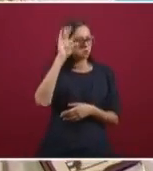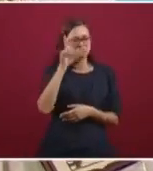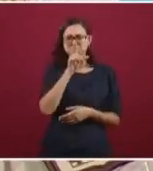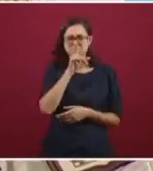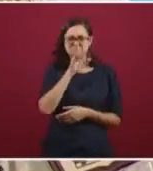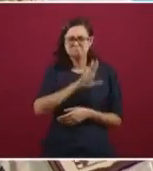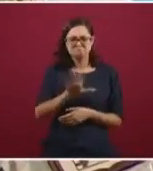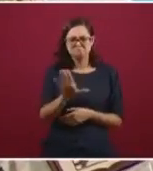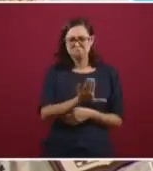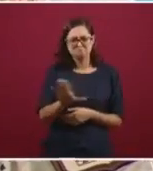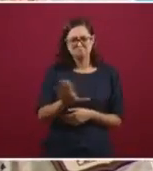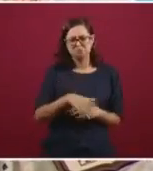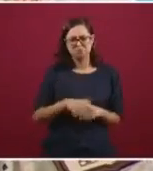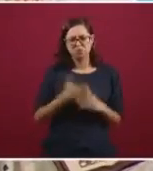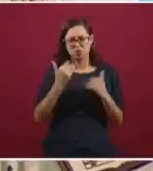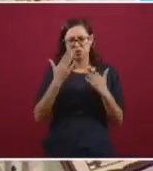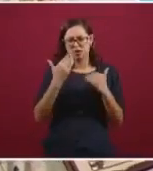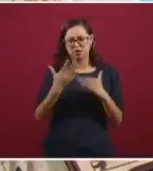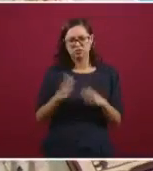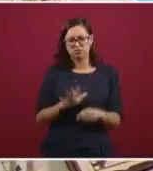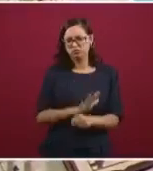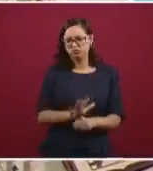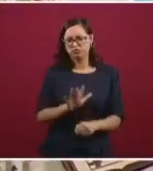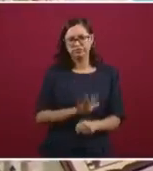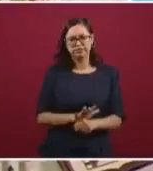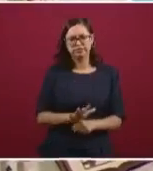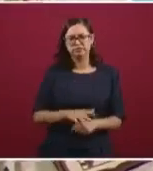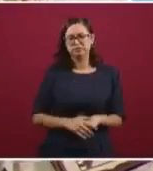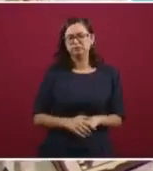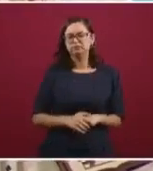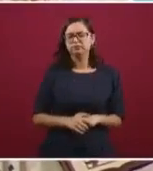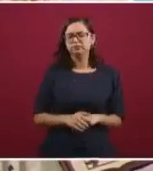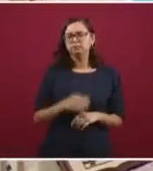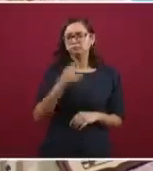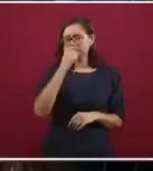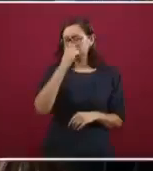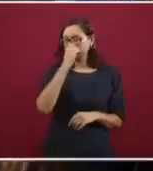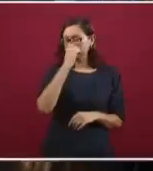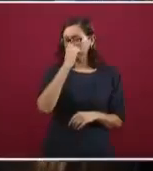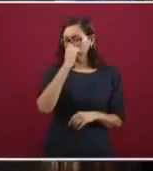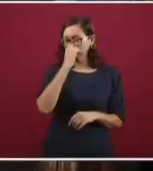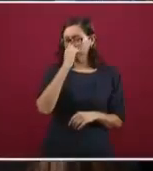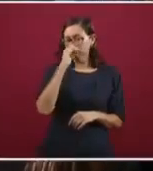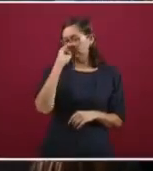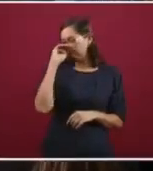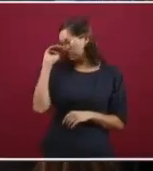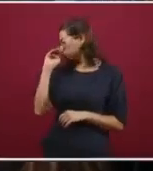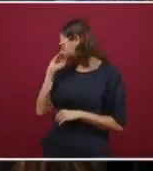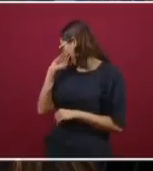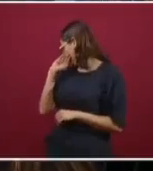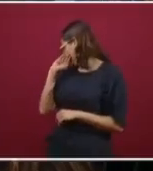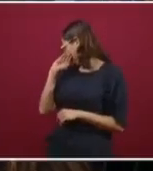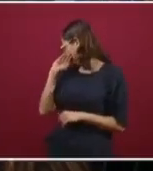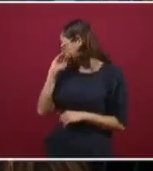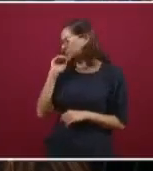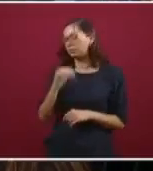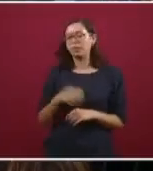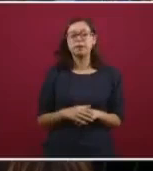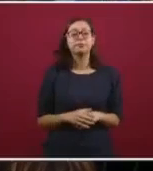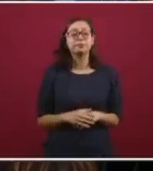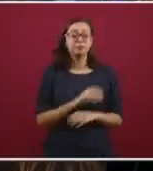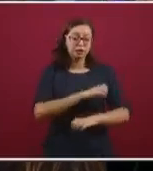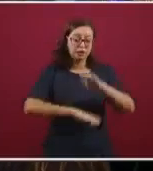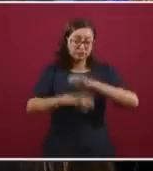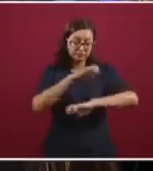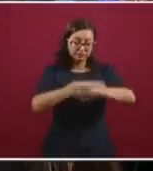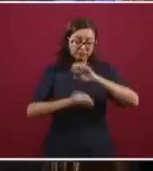¿no? En lo que es de empresas, que es la línea amarilla, son